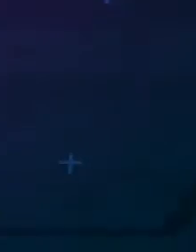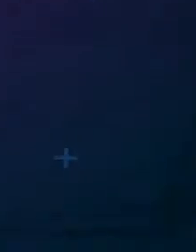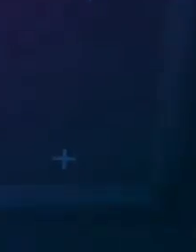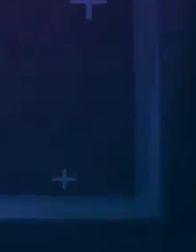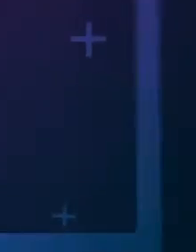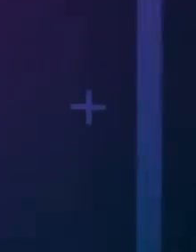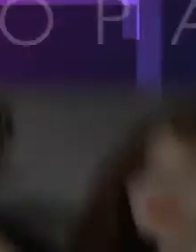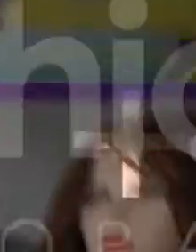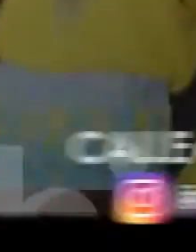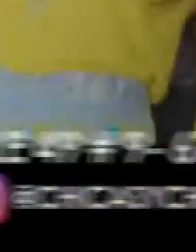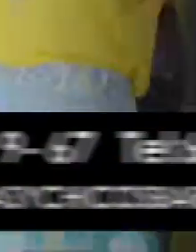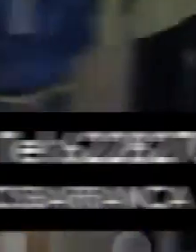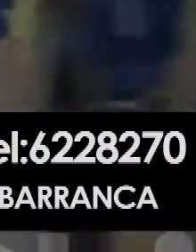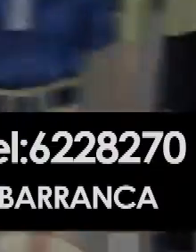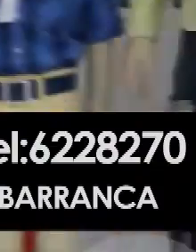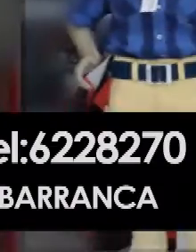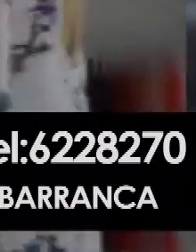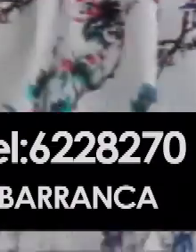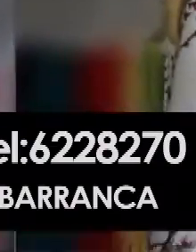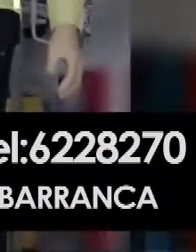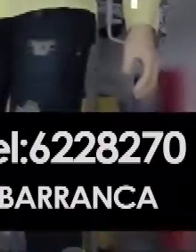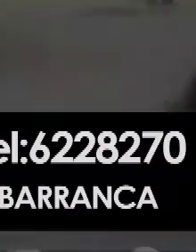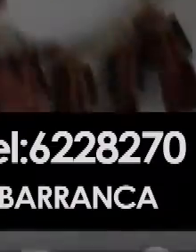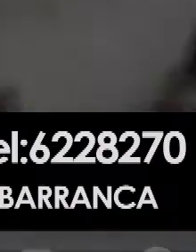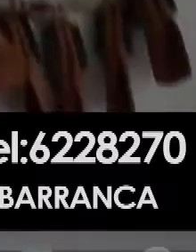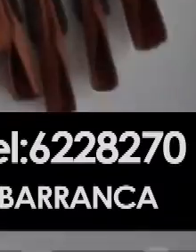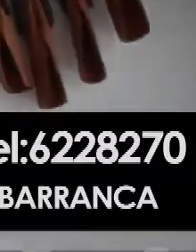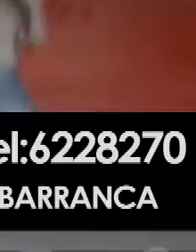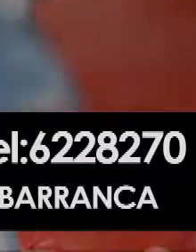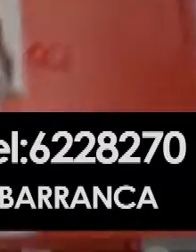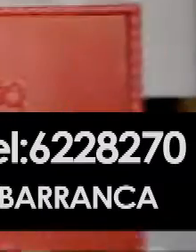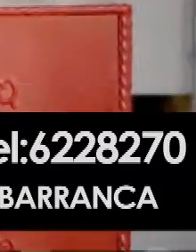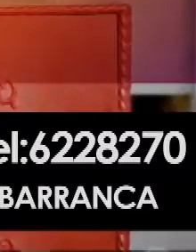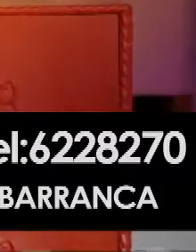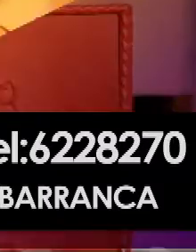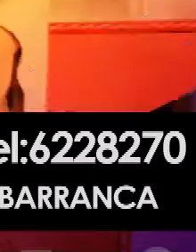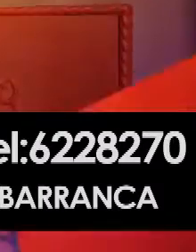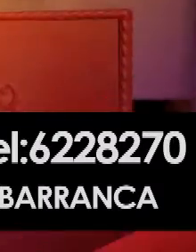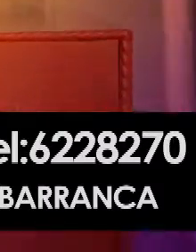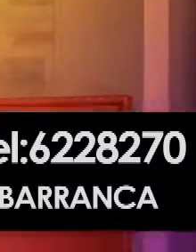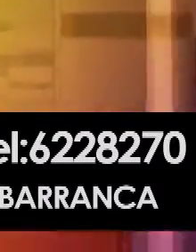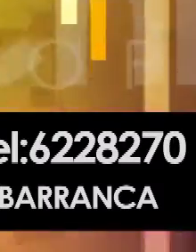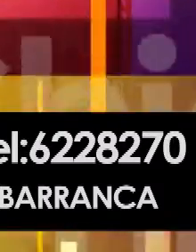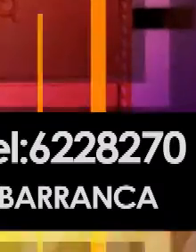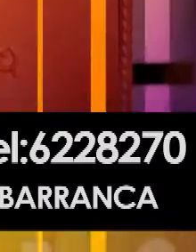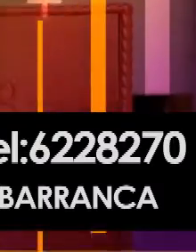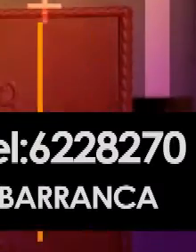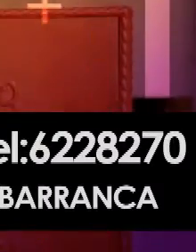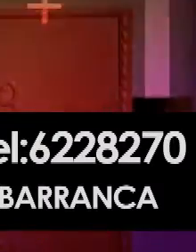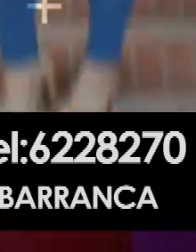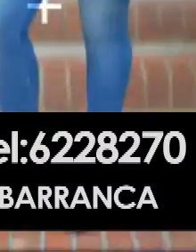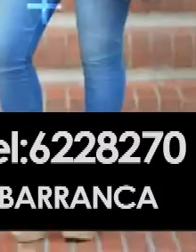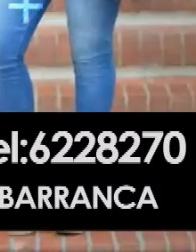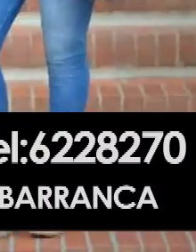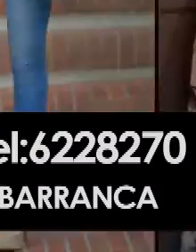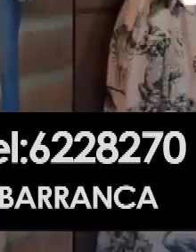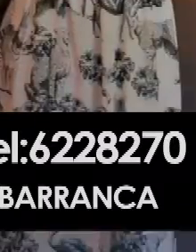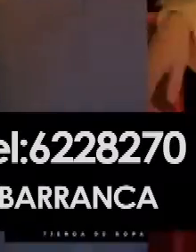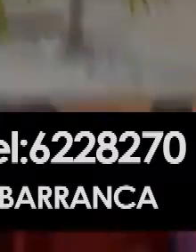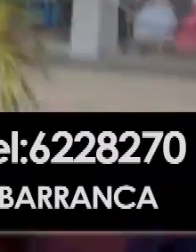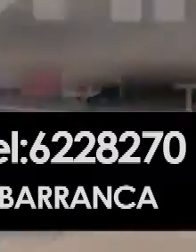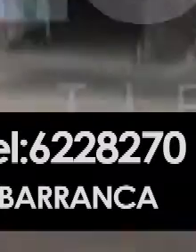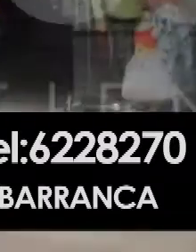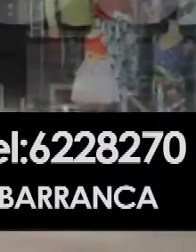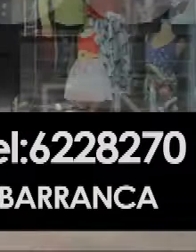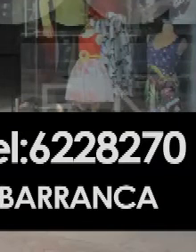En Chicas y Chicos, tienda de ropa, tenemos una amplia variedad de prendas exclusivas para damas, caballeros, niñas y niños, excelentes